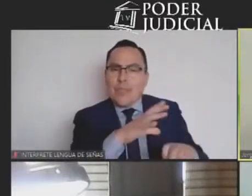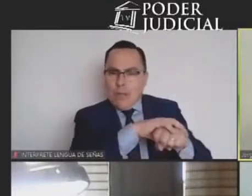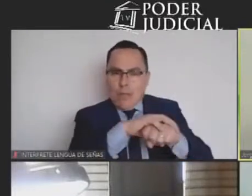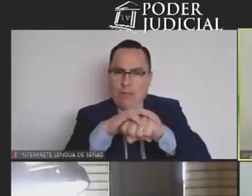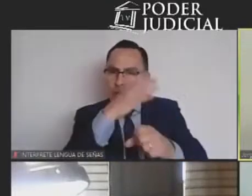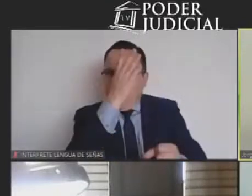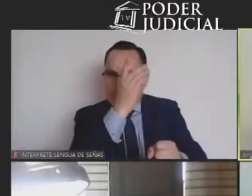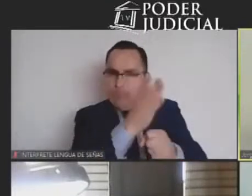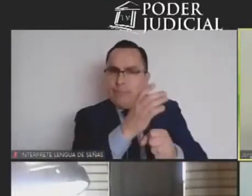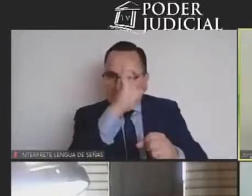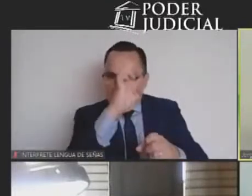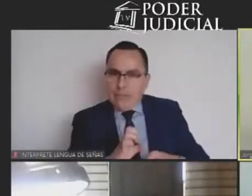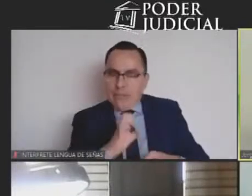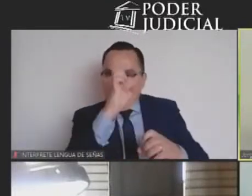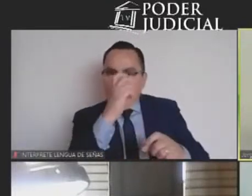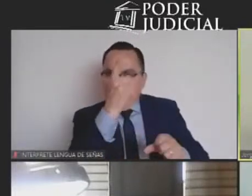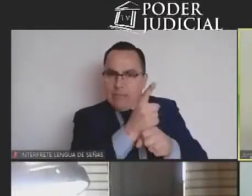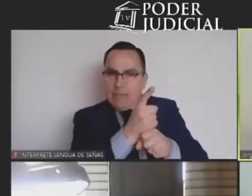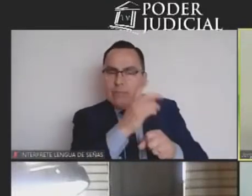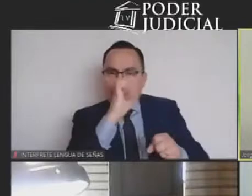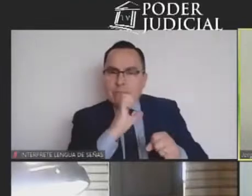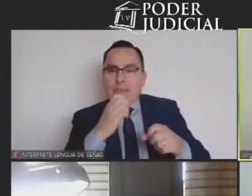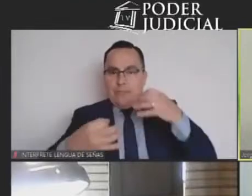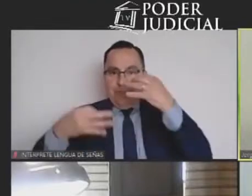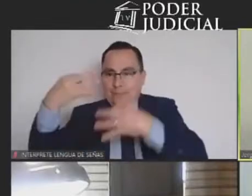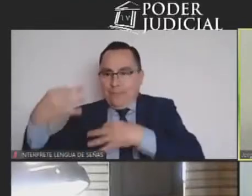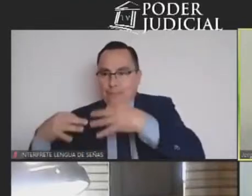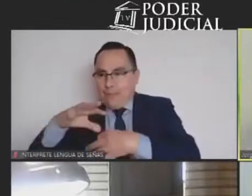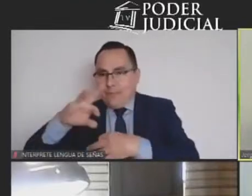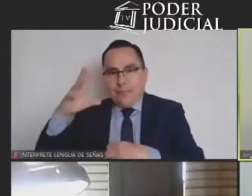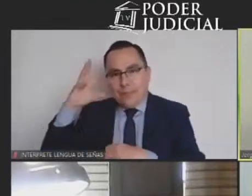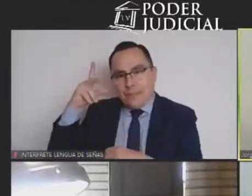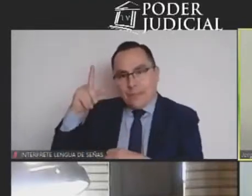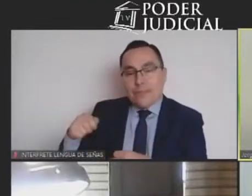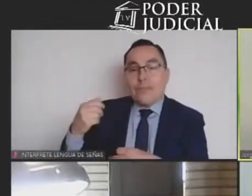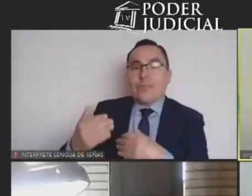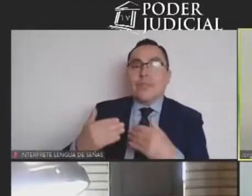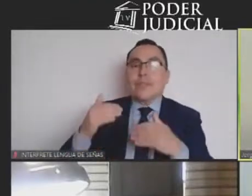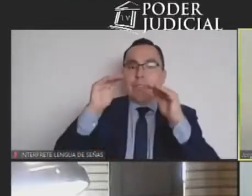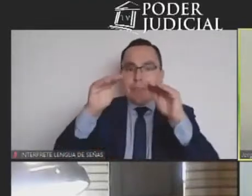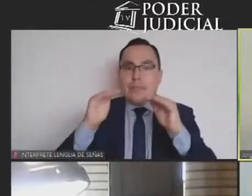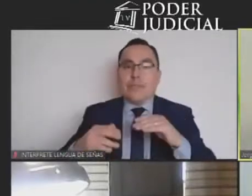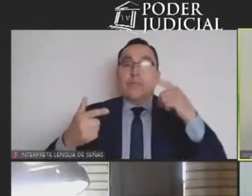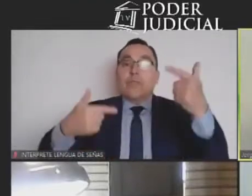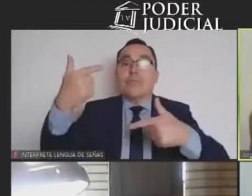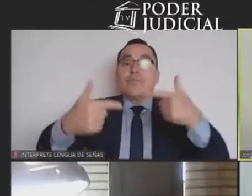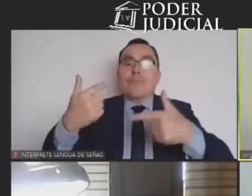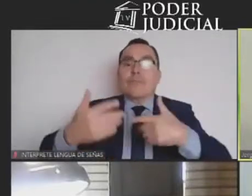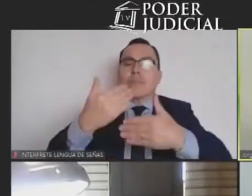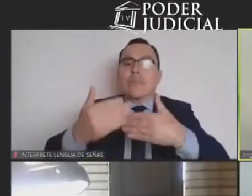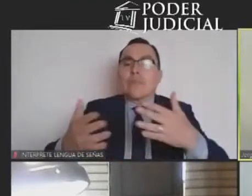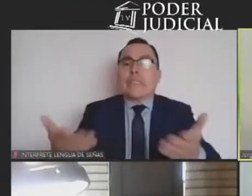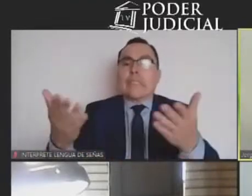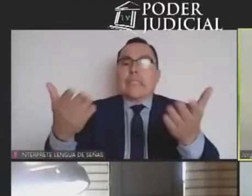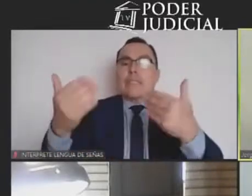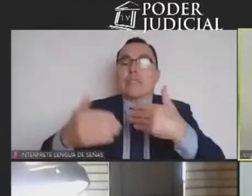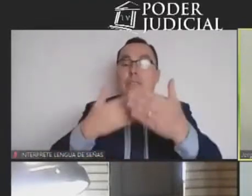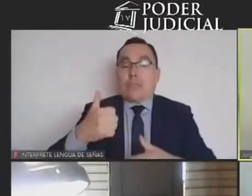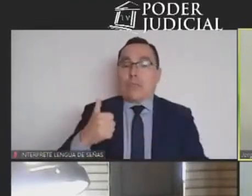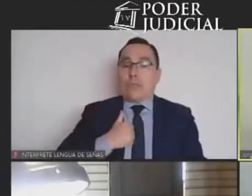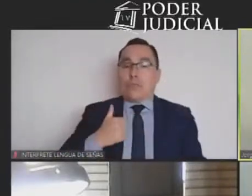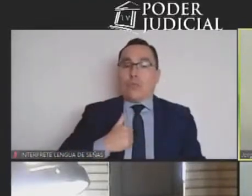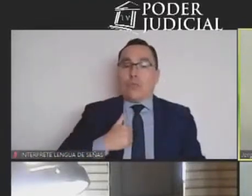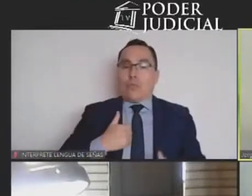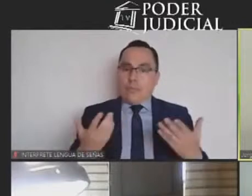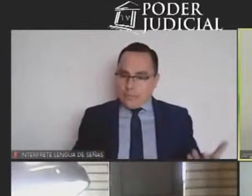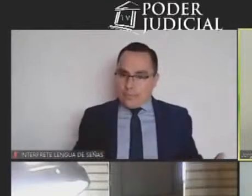éticas para los miembros del Poder Judicial, sino que también una política que insta para el cumplimiento de